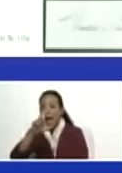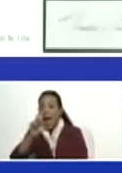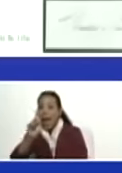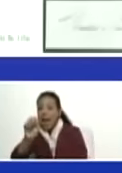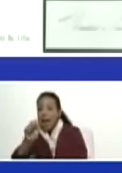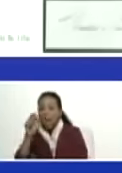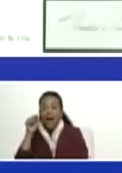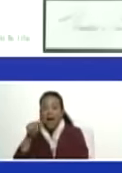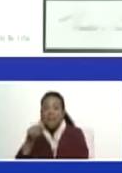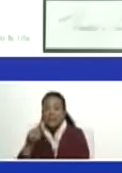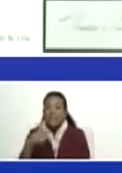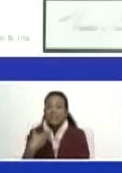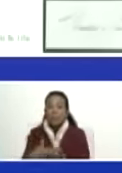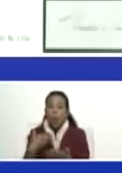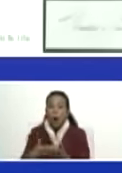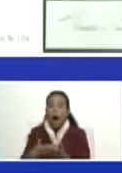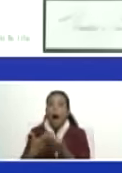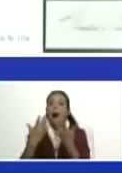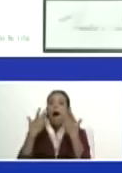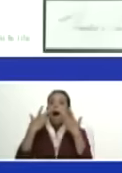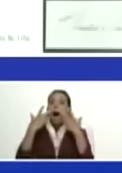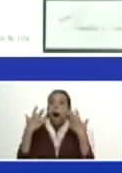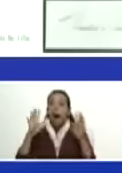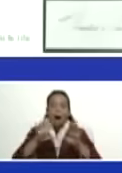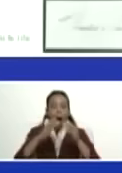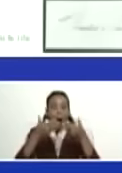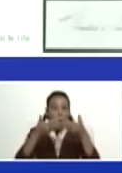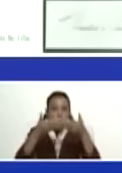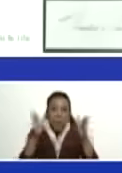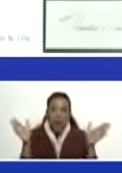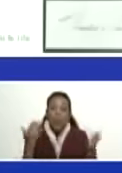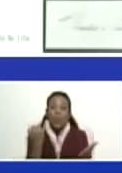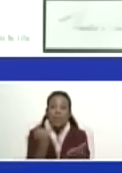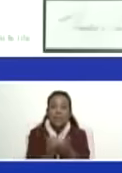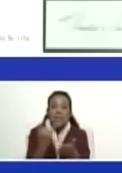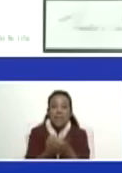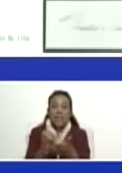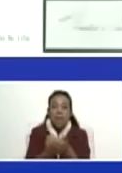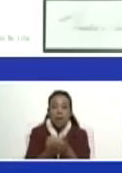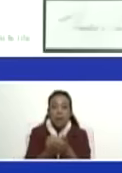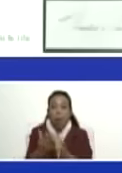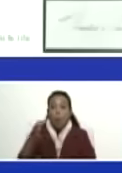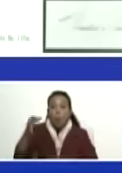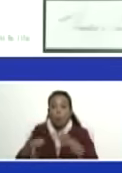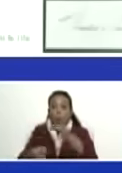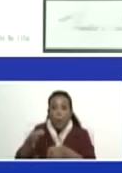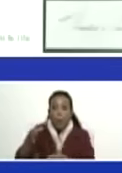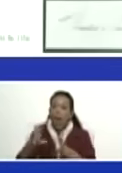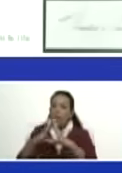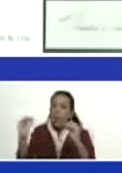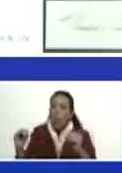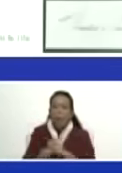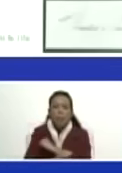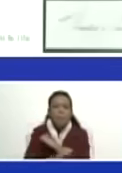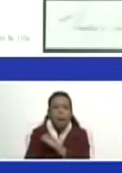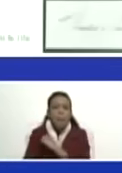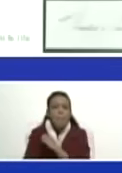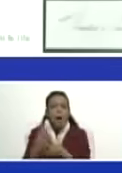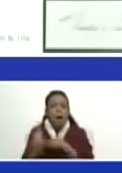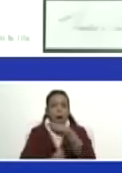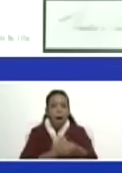donde quedó desnudo y develado por un testigo de primer nivel todas las trampas,